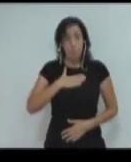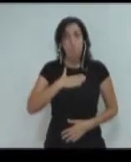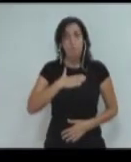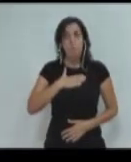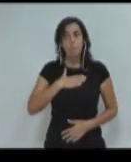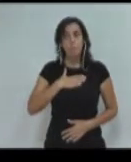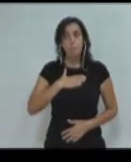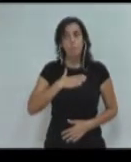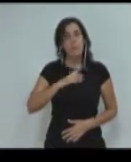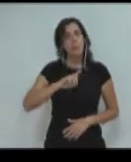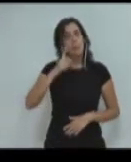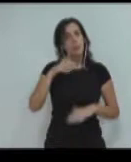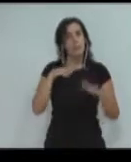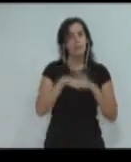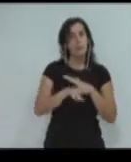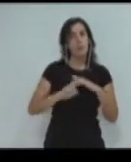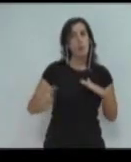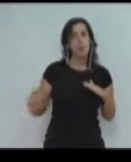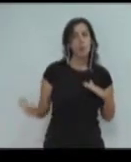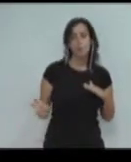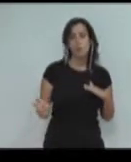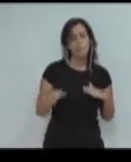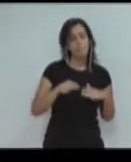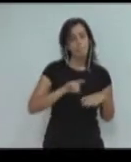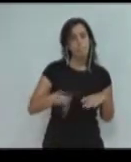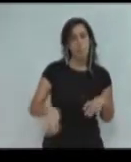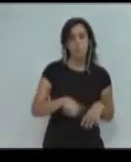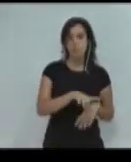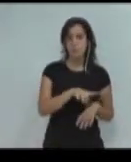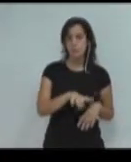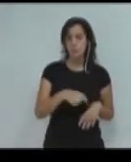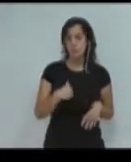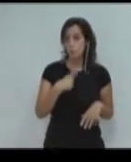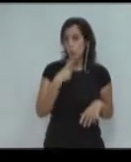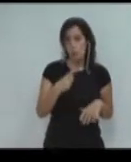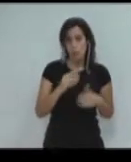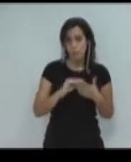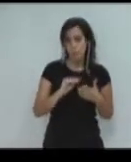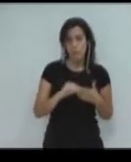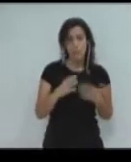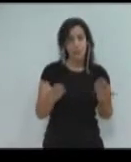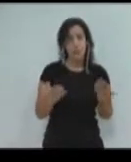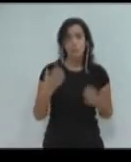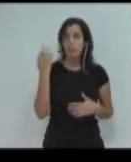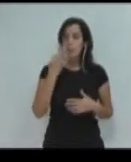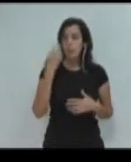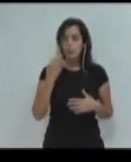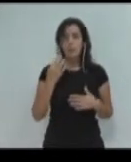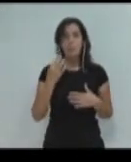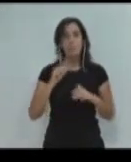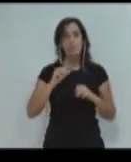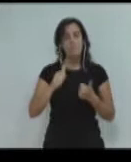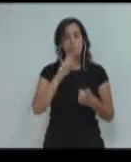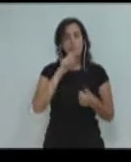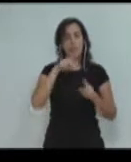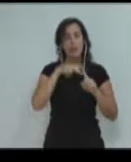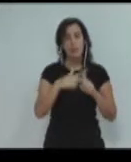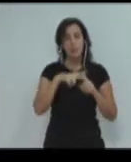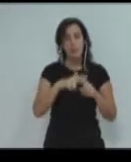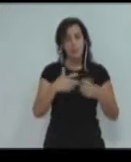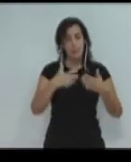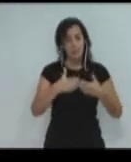es más accesible que otros dispositivos, ya lo digo mucho. Entonces tenemos que partir de que la herramienta tiene que